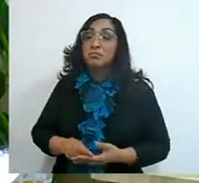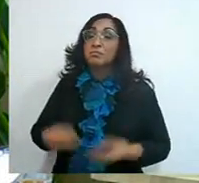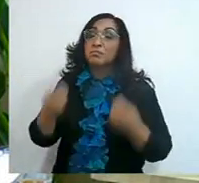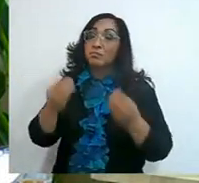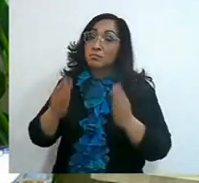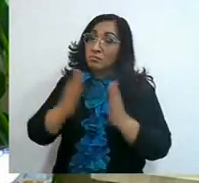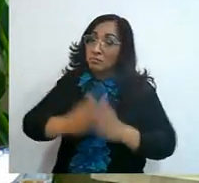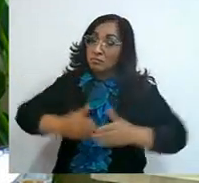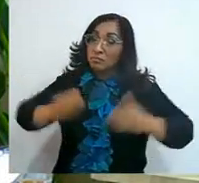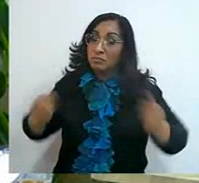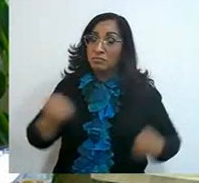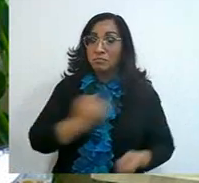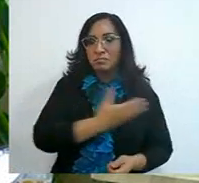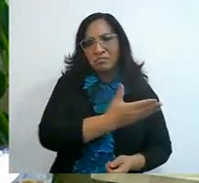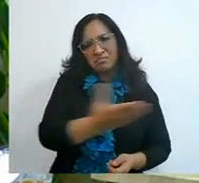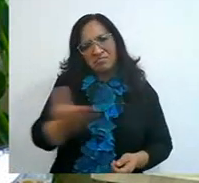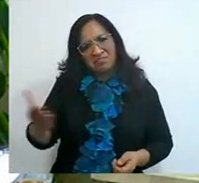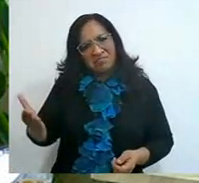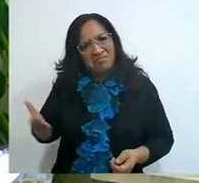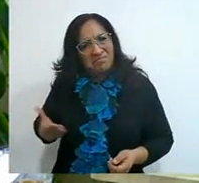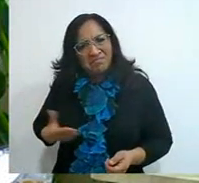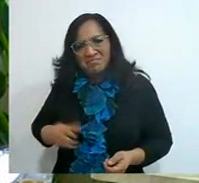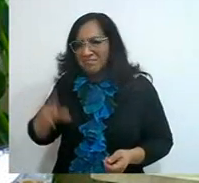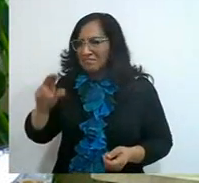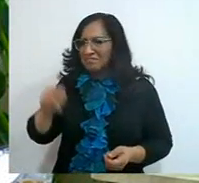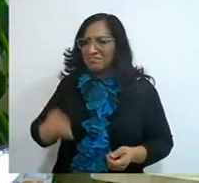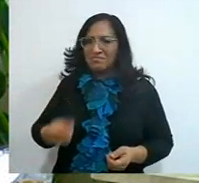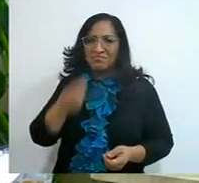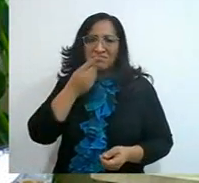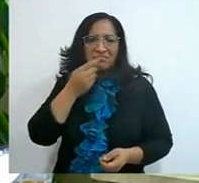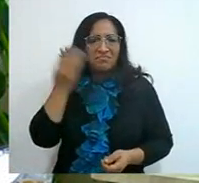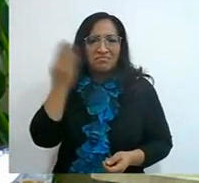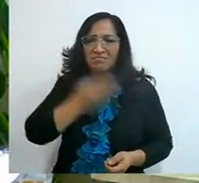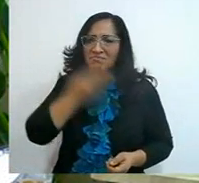más grande de todos. Doctrina extraña, eso no enseña la Biblia.